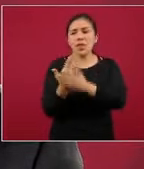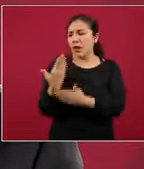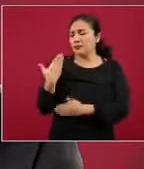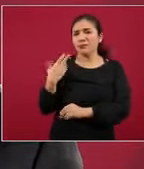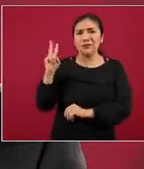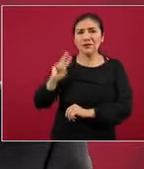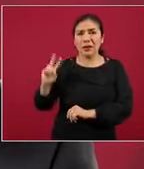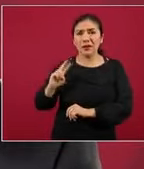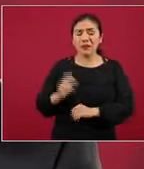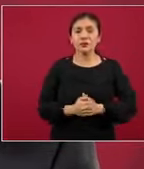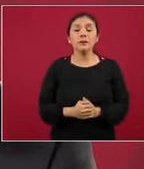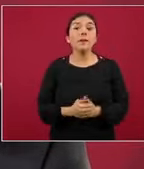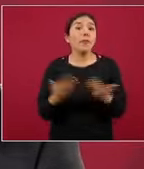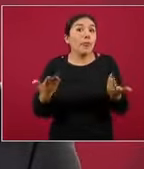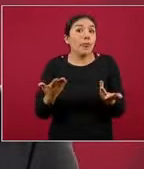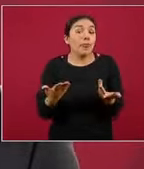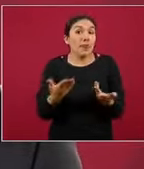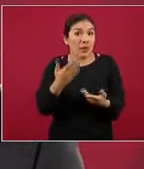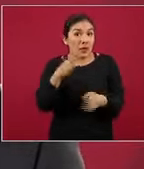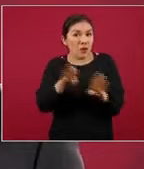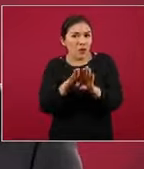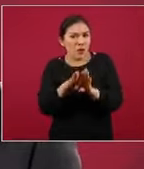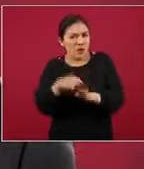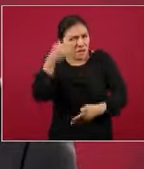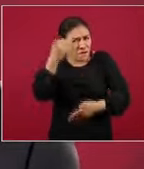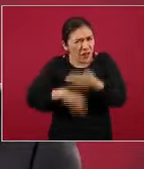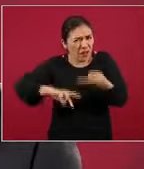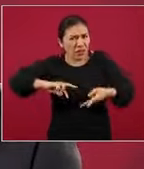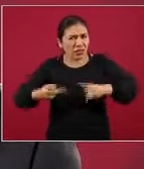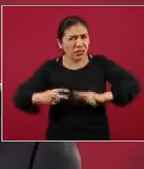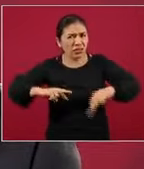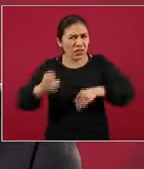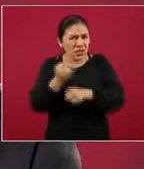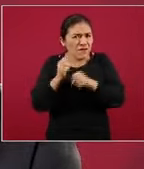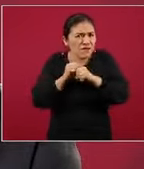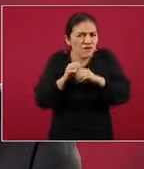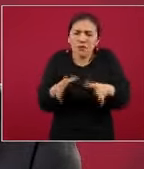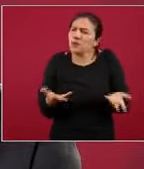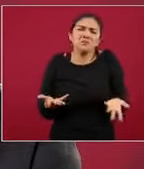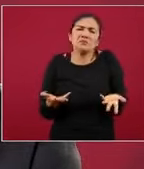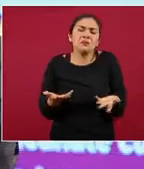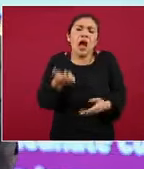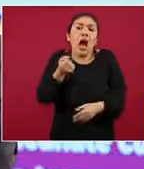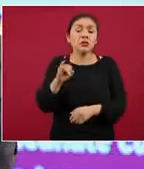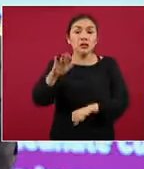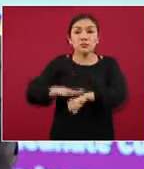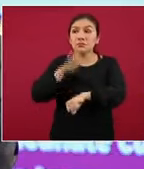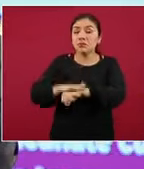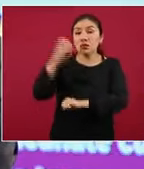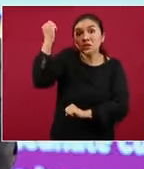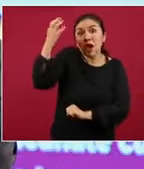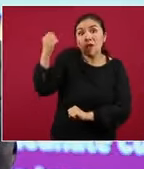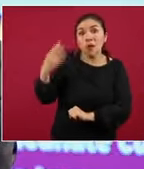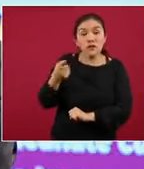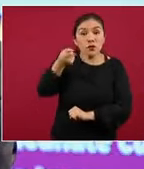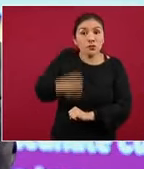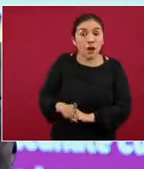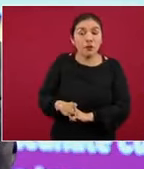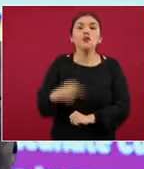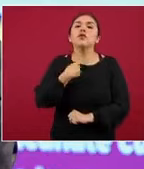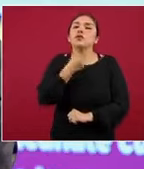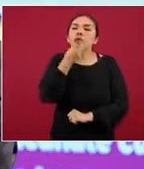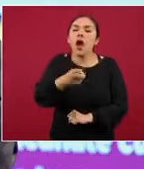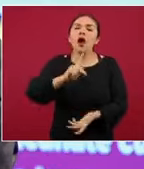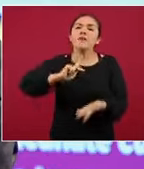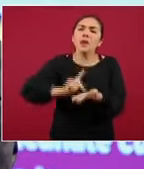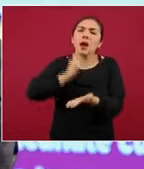próximo pasado. Entonces no hay tal inconsistencia, es la calificación que el semáforo emite, y recordar lo que hemos dicho